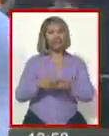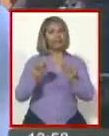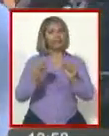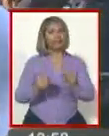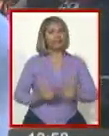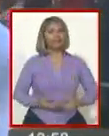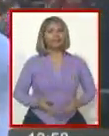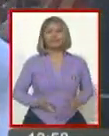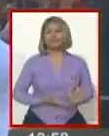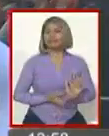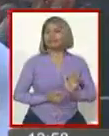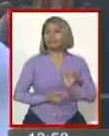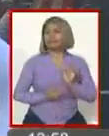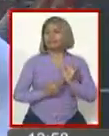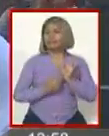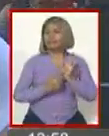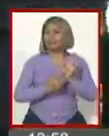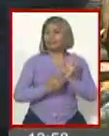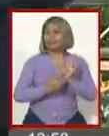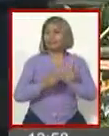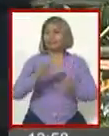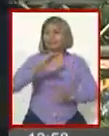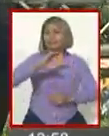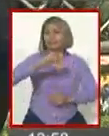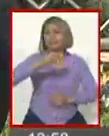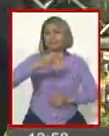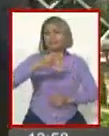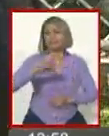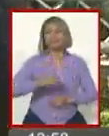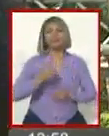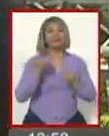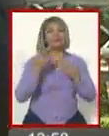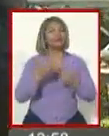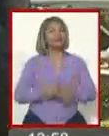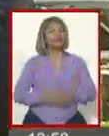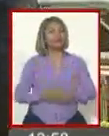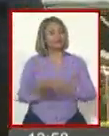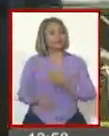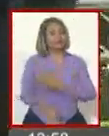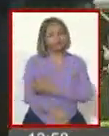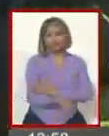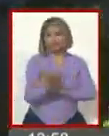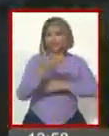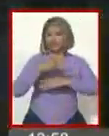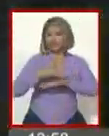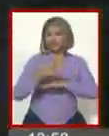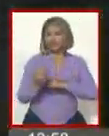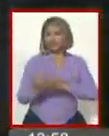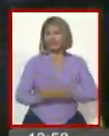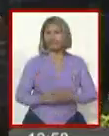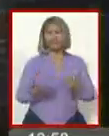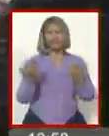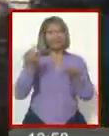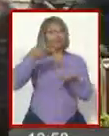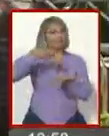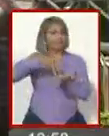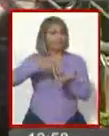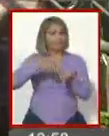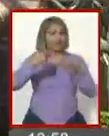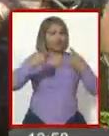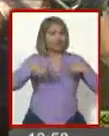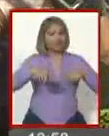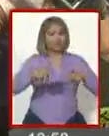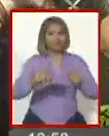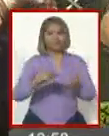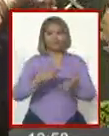espero poder llevar en alto el nombre del Gran Chaco. Para empezar, son muy madrugadores. Ellos cuando se levantan van y